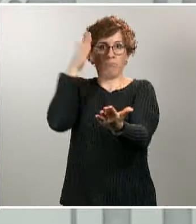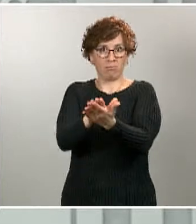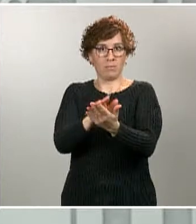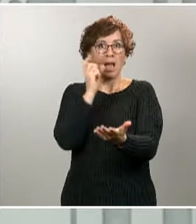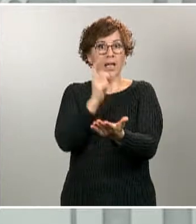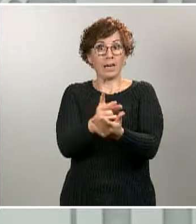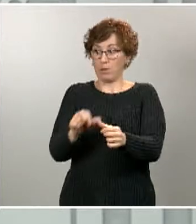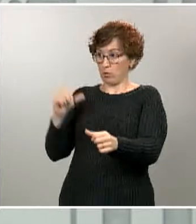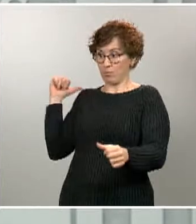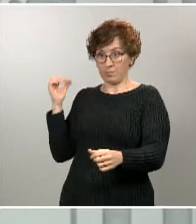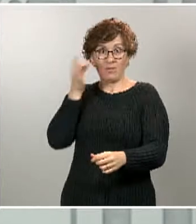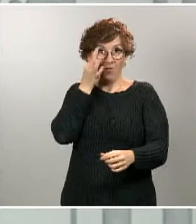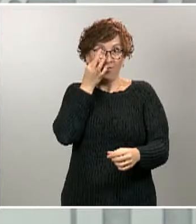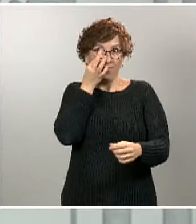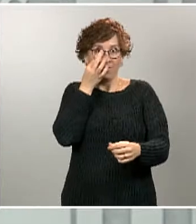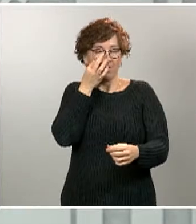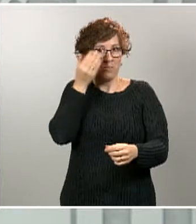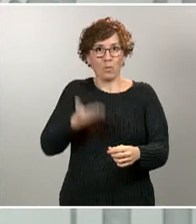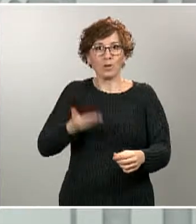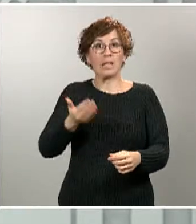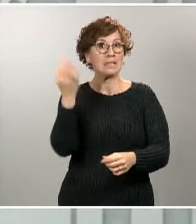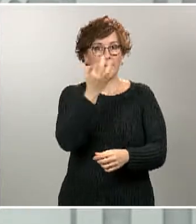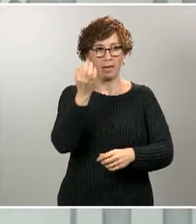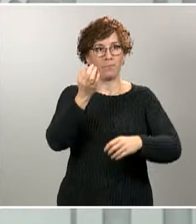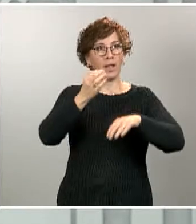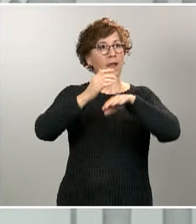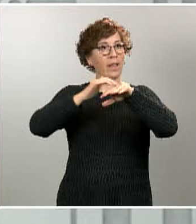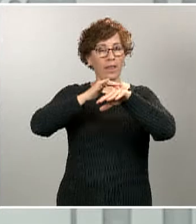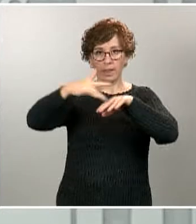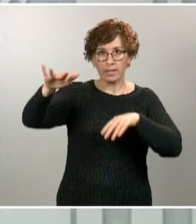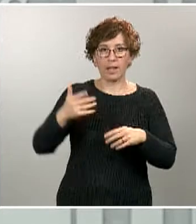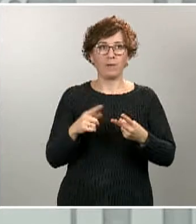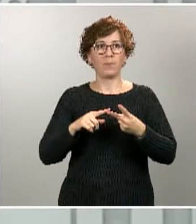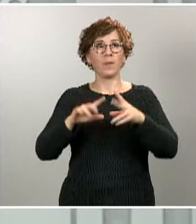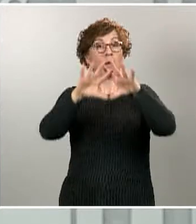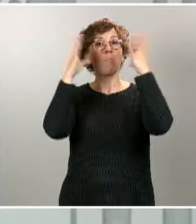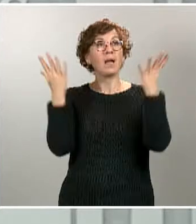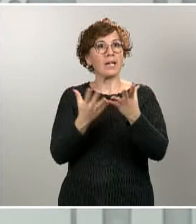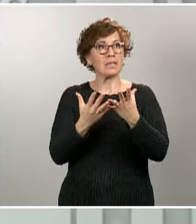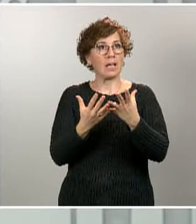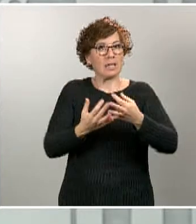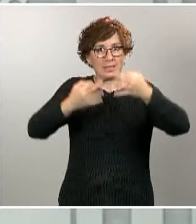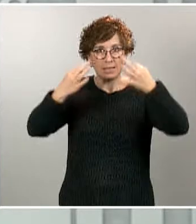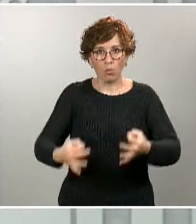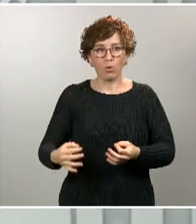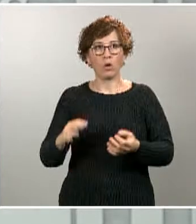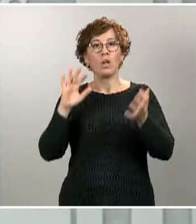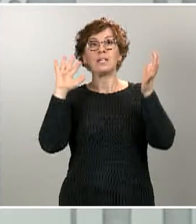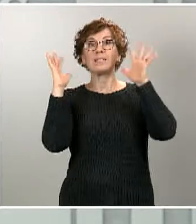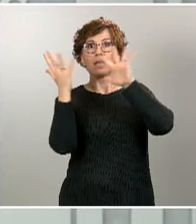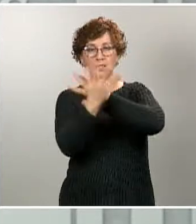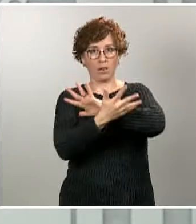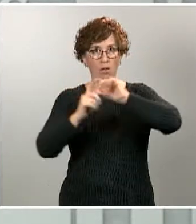imprescindibles, como el reto digital, la capacidad de tener un planeta seguro, la transición ecológica como elemento no solo